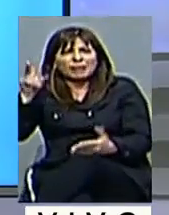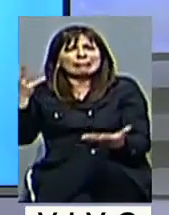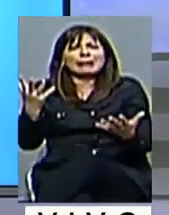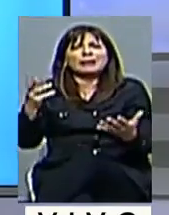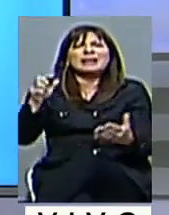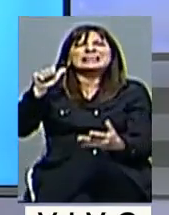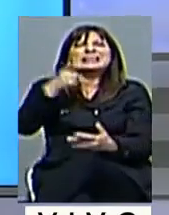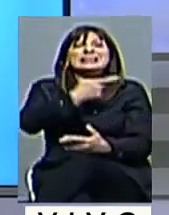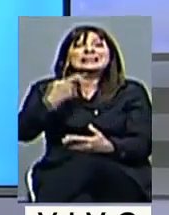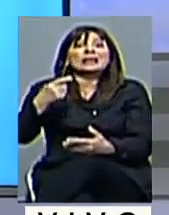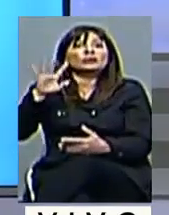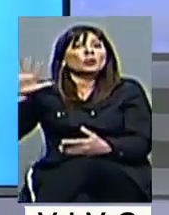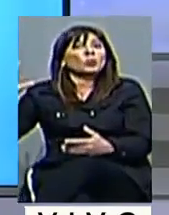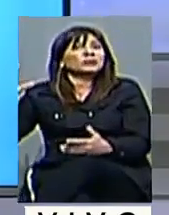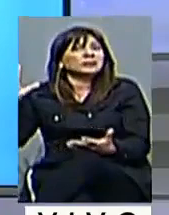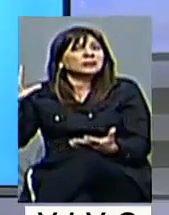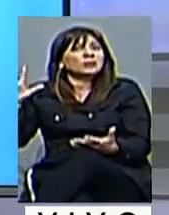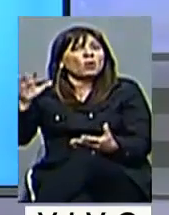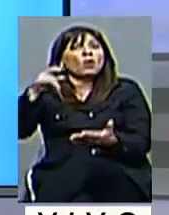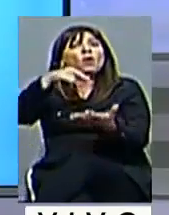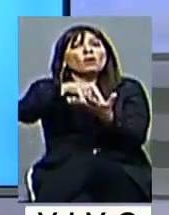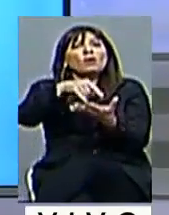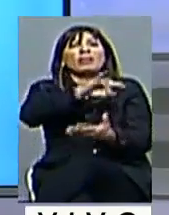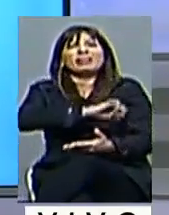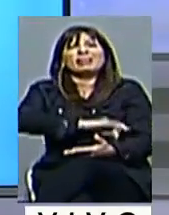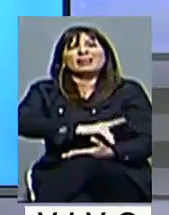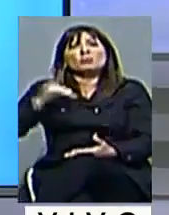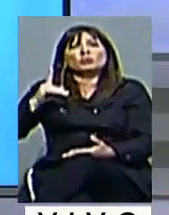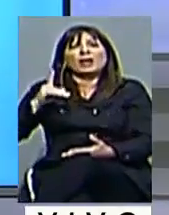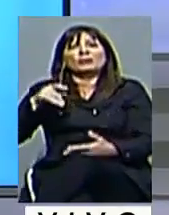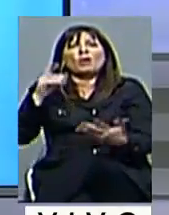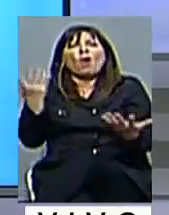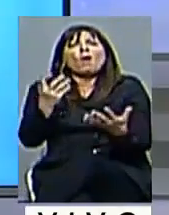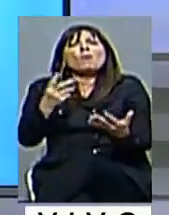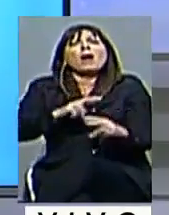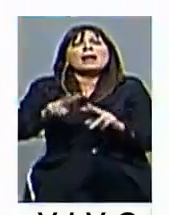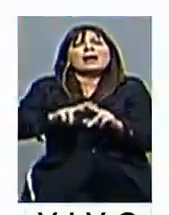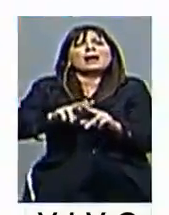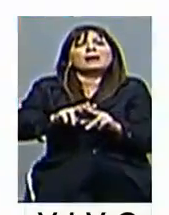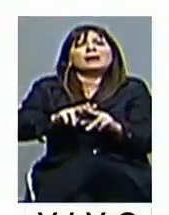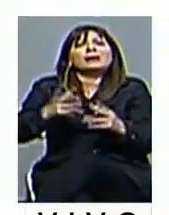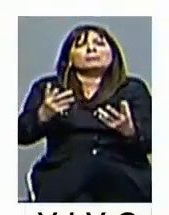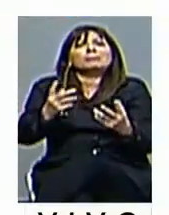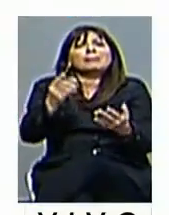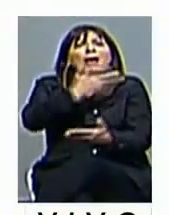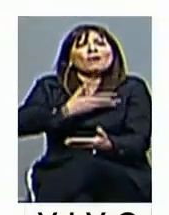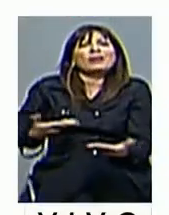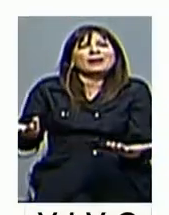quién gobernará Piñera? ¿Cómo lo hará para negociar? Nota de contexto.